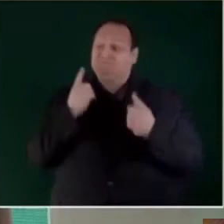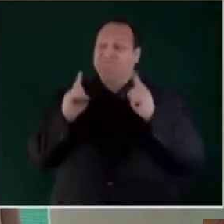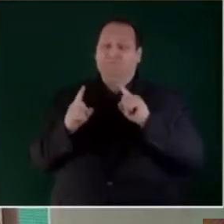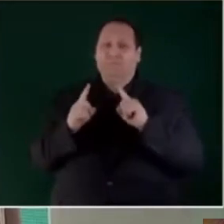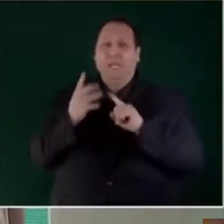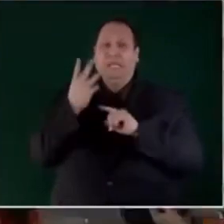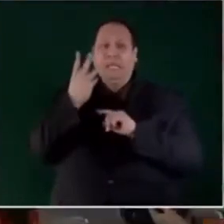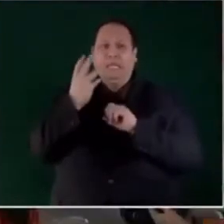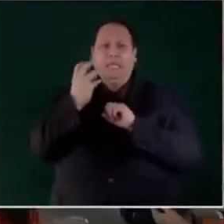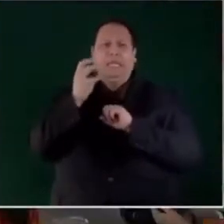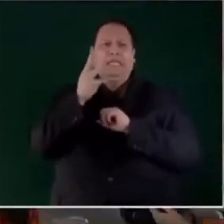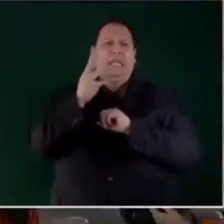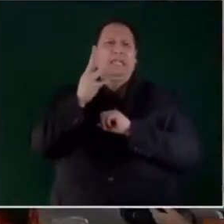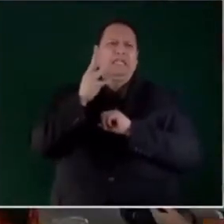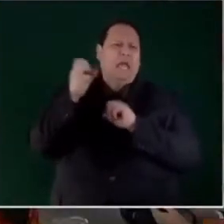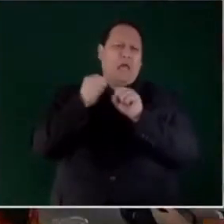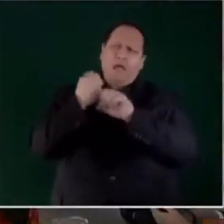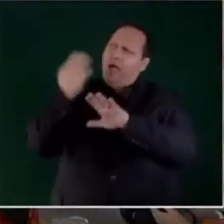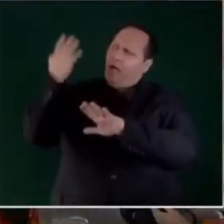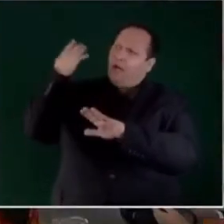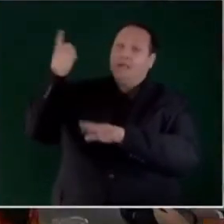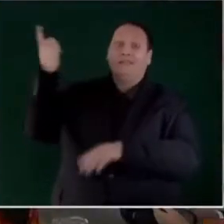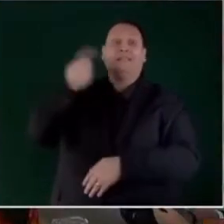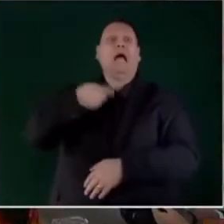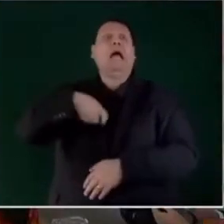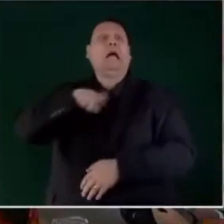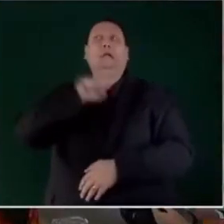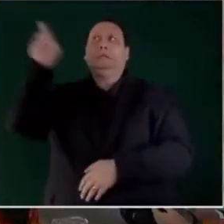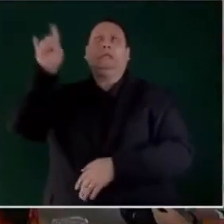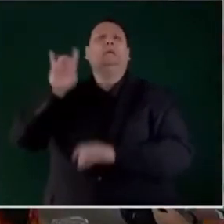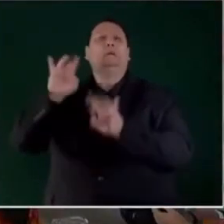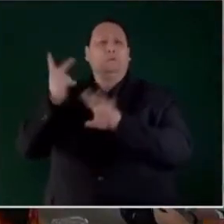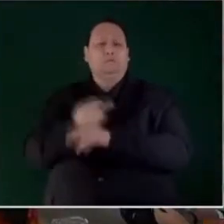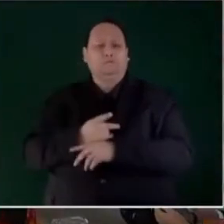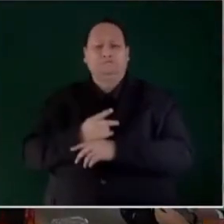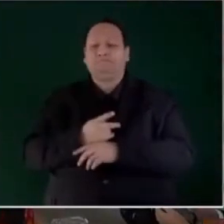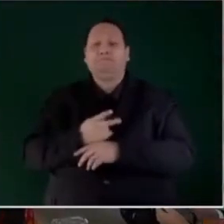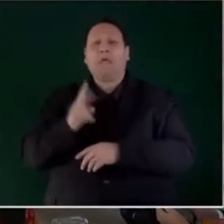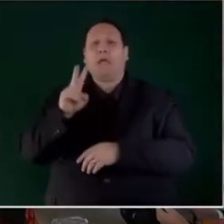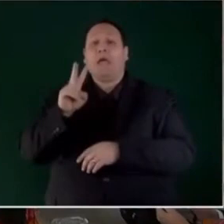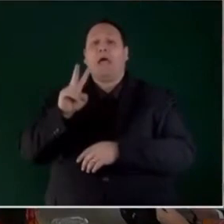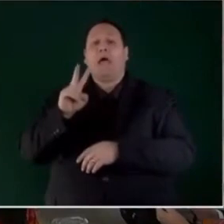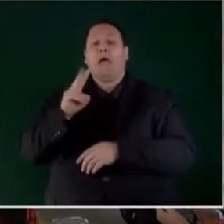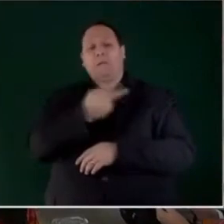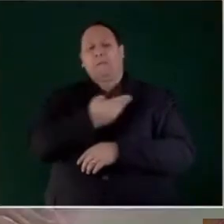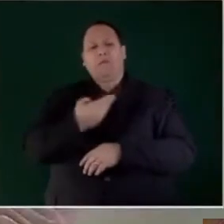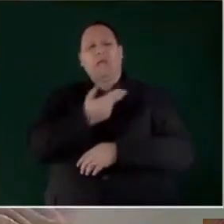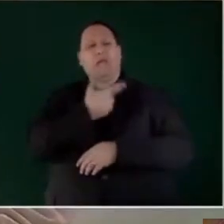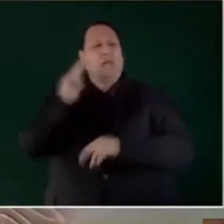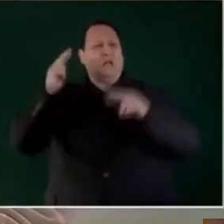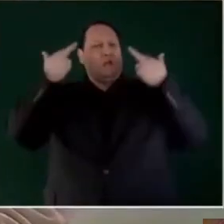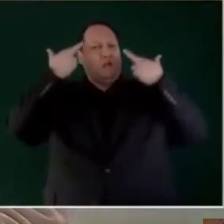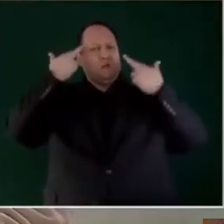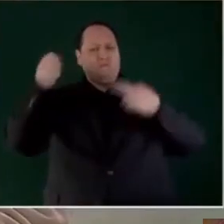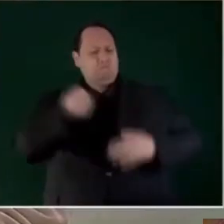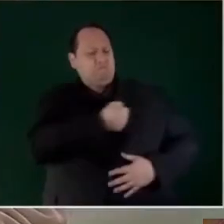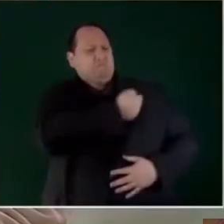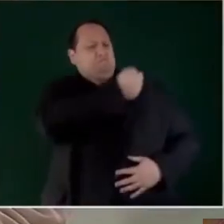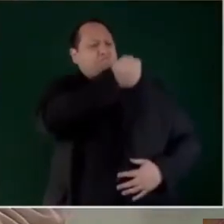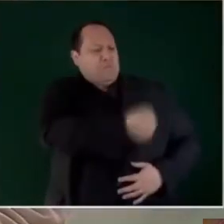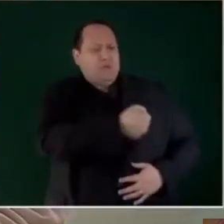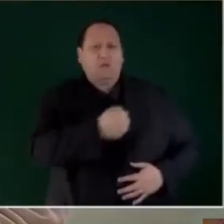3 siglos que desde España nombraban a los virreyes.